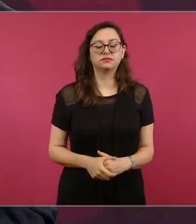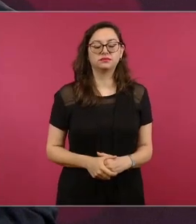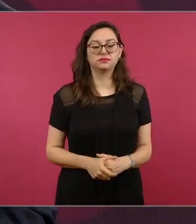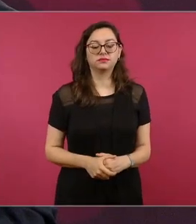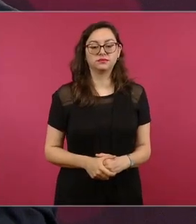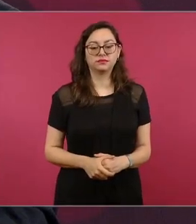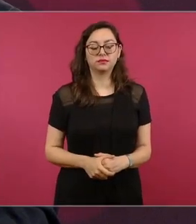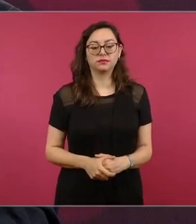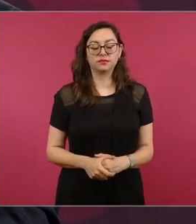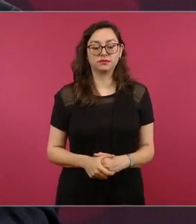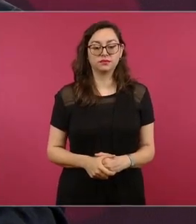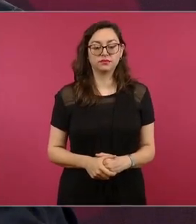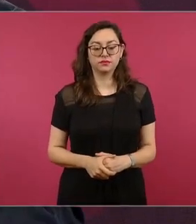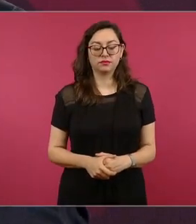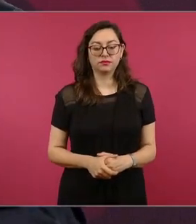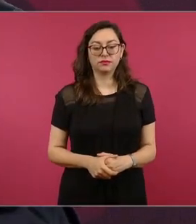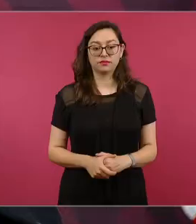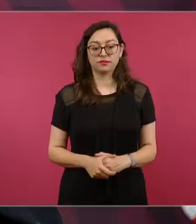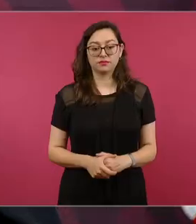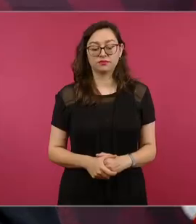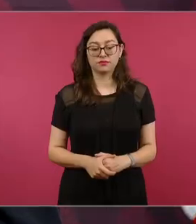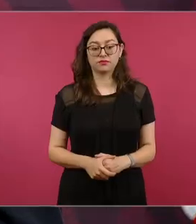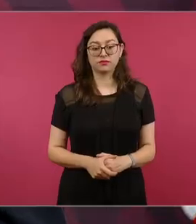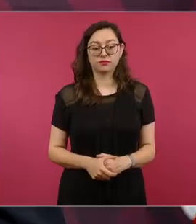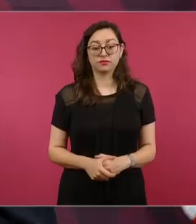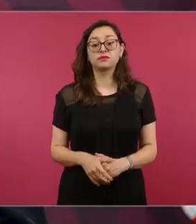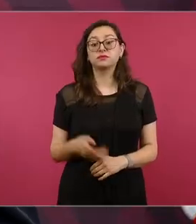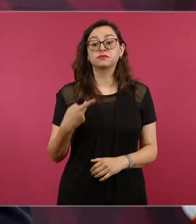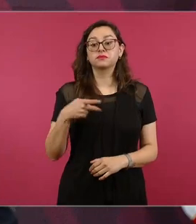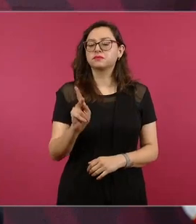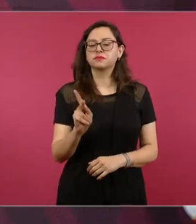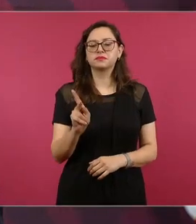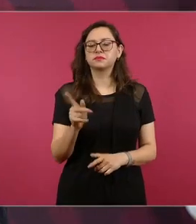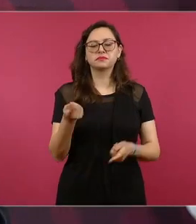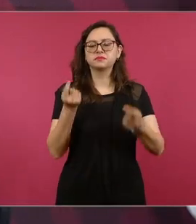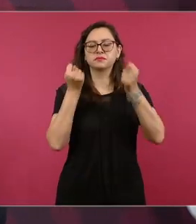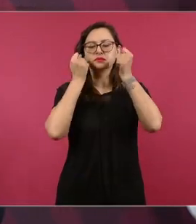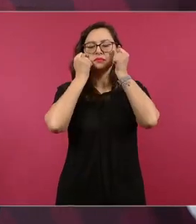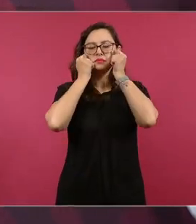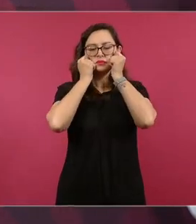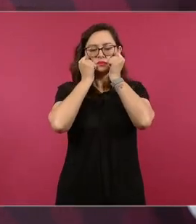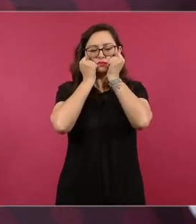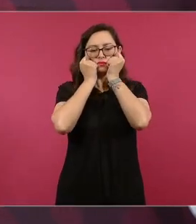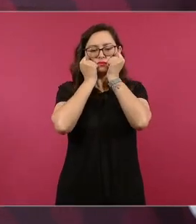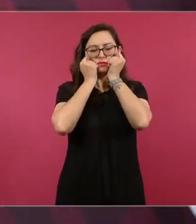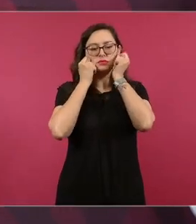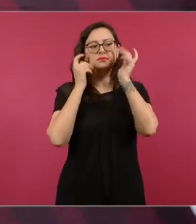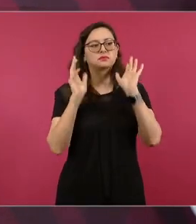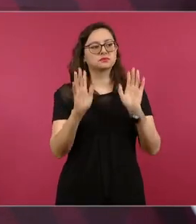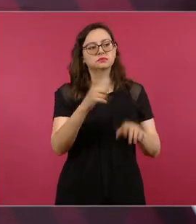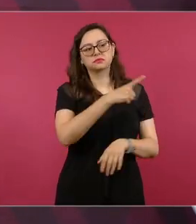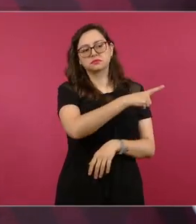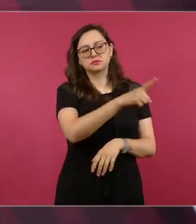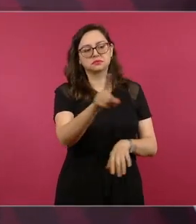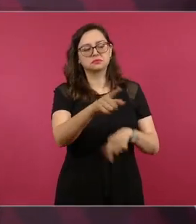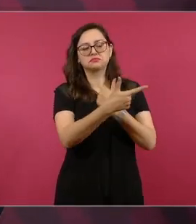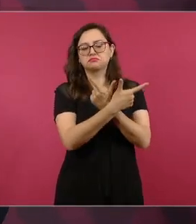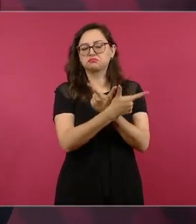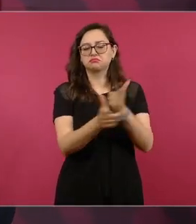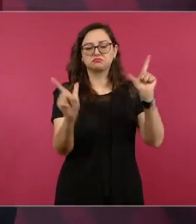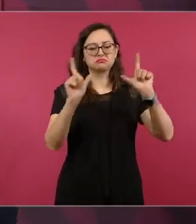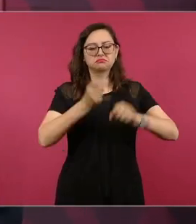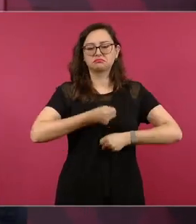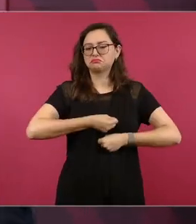pero de todas maneras nosotros vamos a respetar la libertad de expresión de